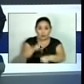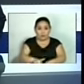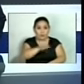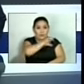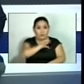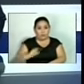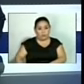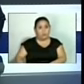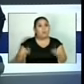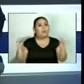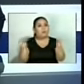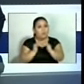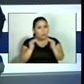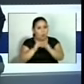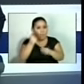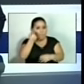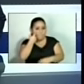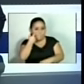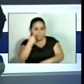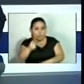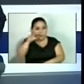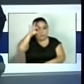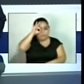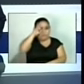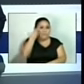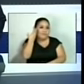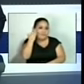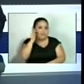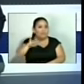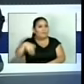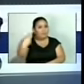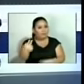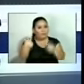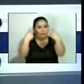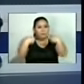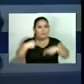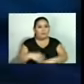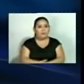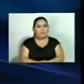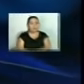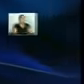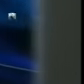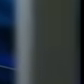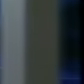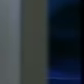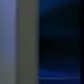También les recordamos que tenemos transmisión a través de Facebook. Regresamos enseguida.